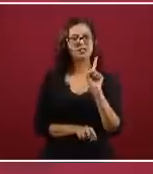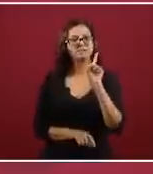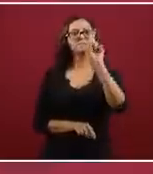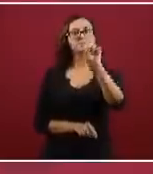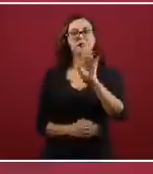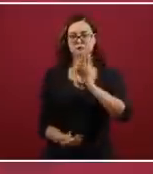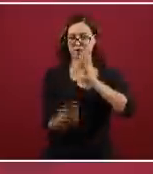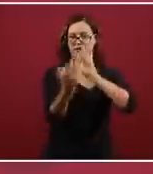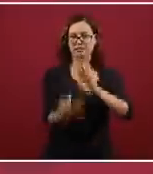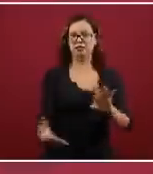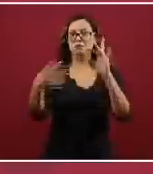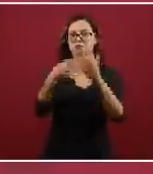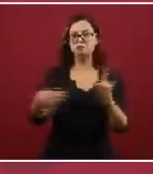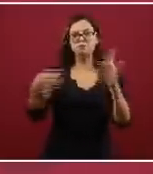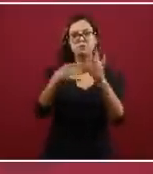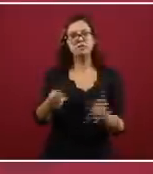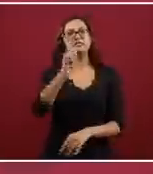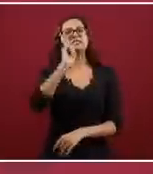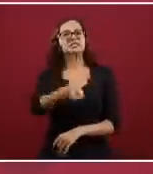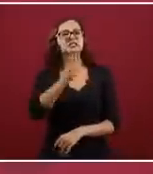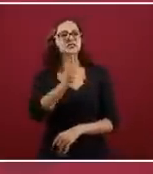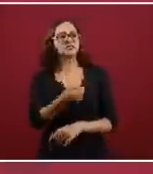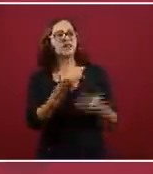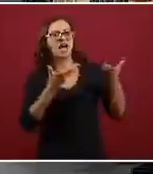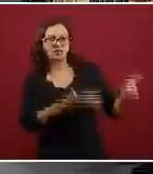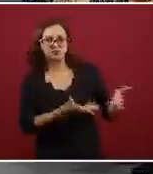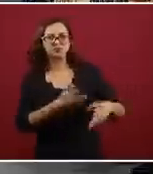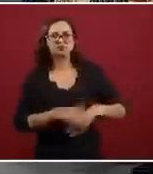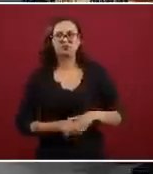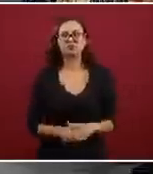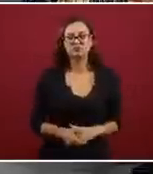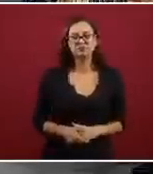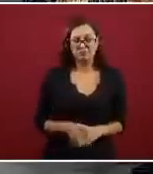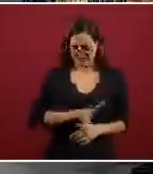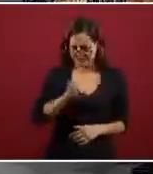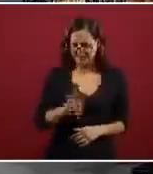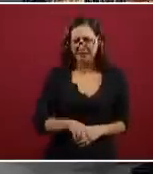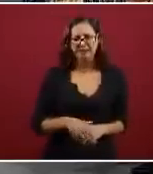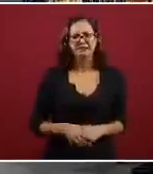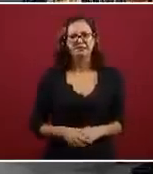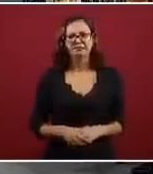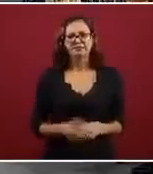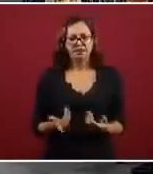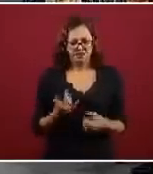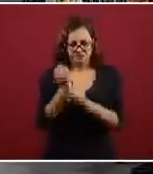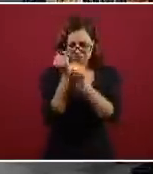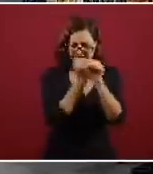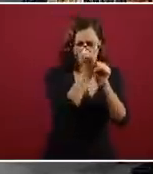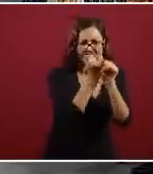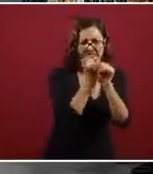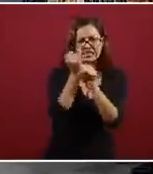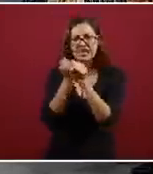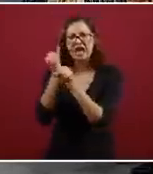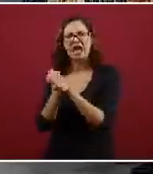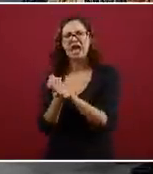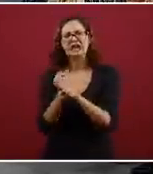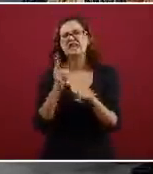Y que se haga una investigación donde se